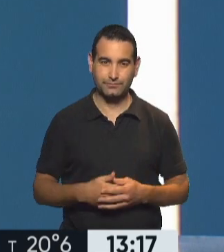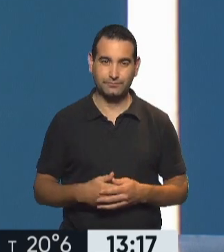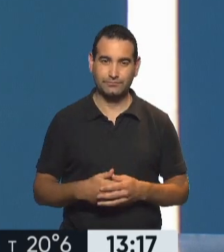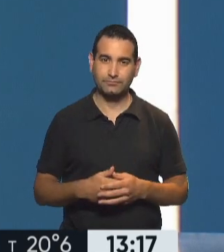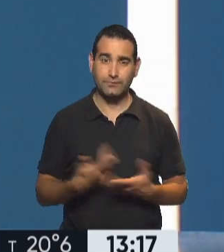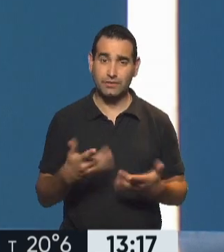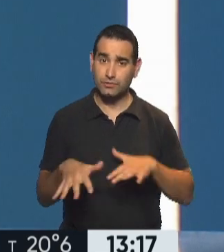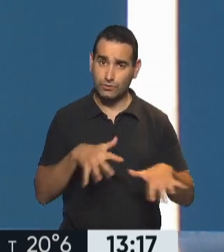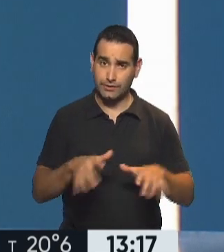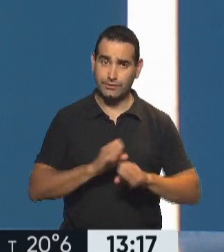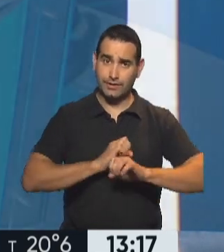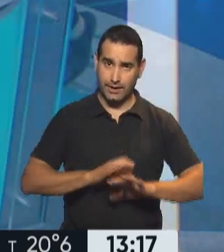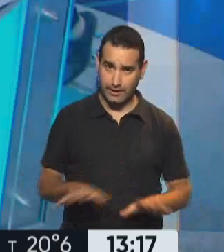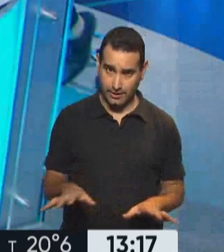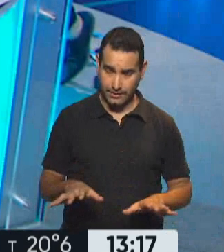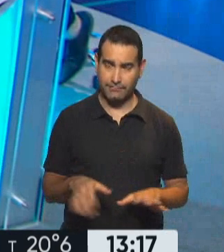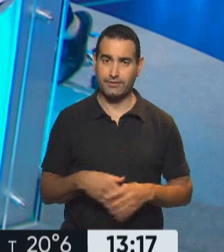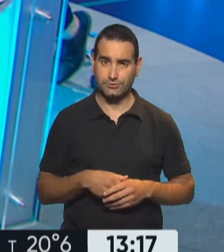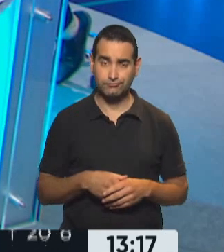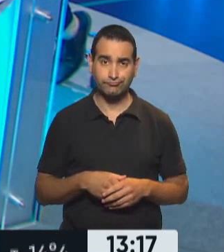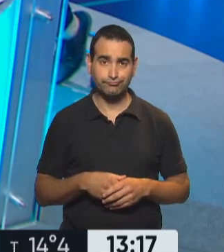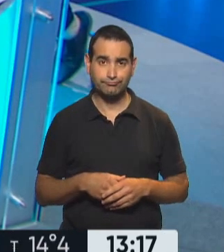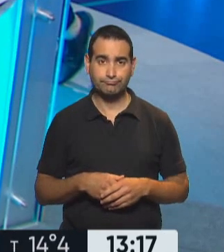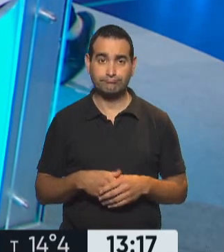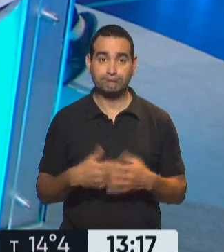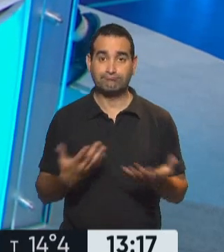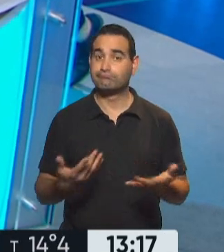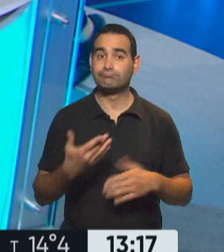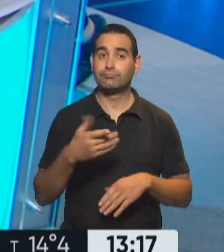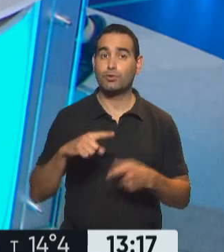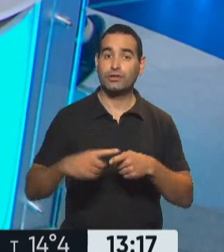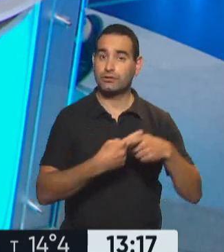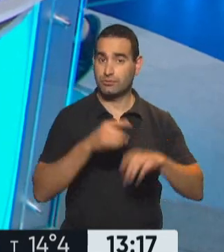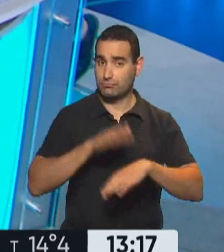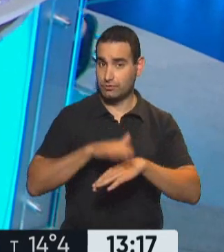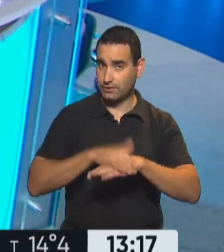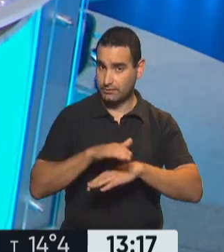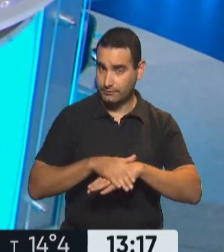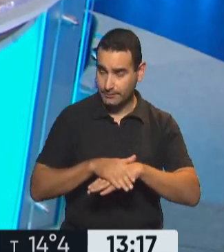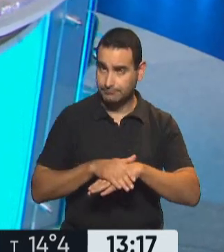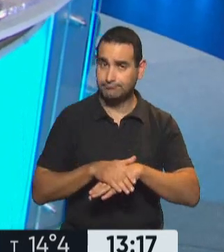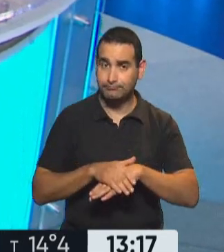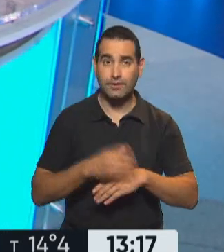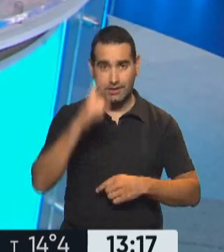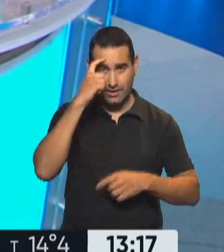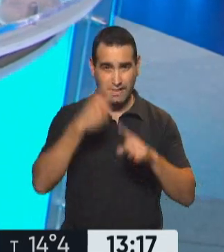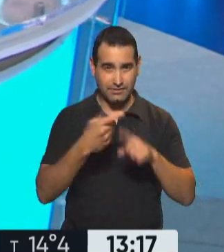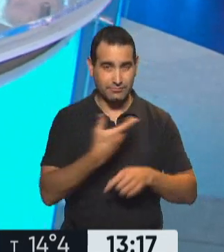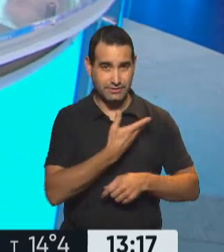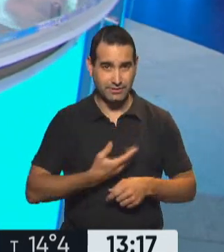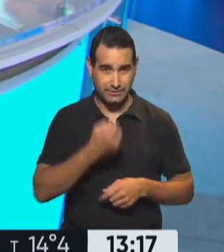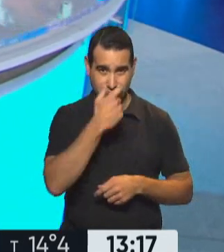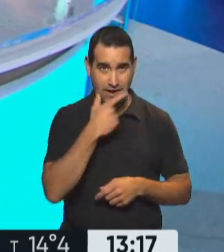hecho gravísimo. Gravísimo. Gravísimo. Y, bueno, las responsabilidades políticas en ese momento, el expresidente Mauricio